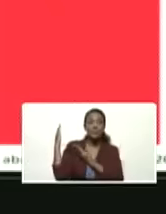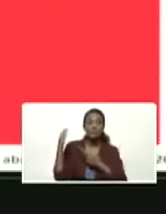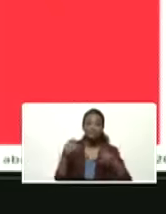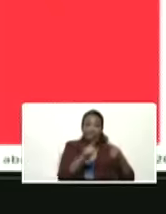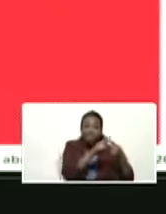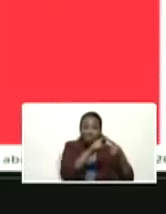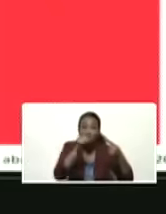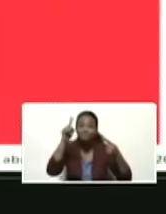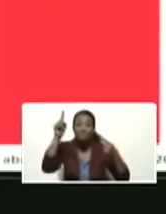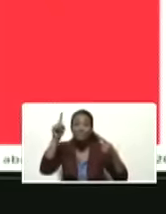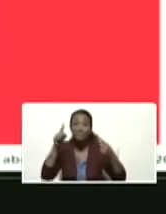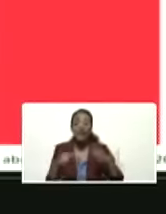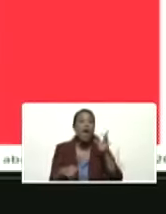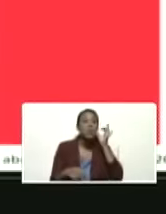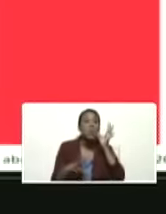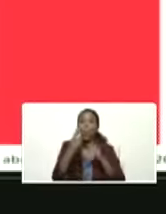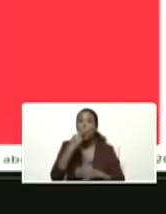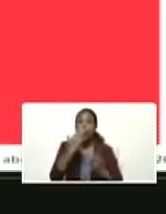Igualmente,